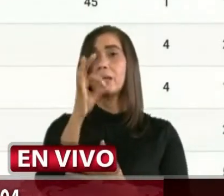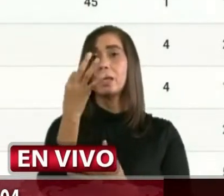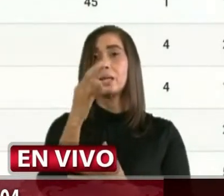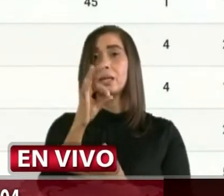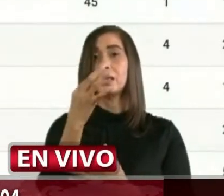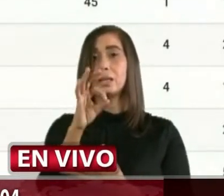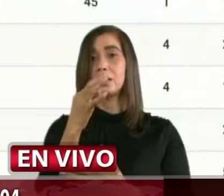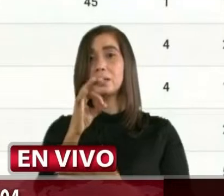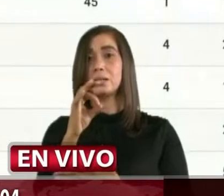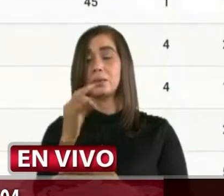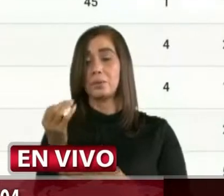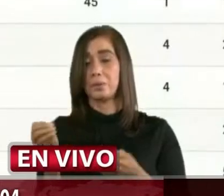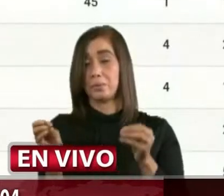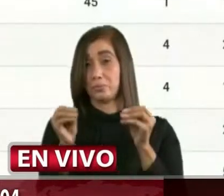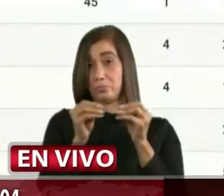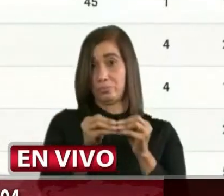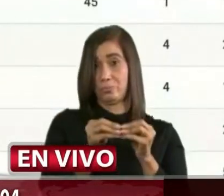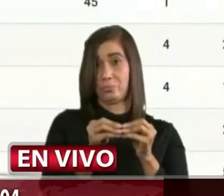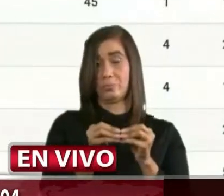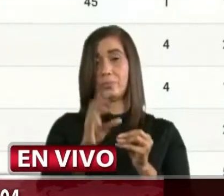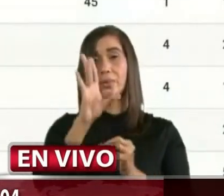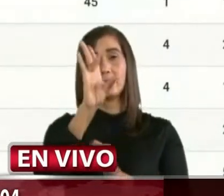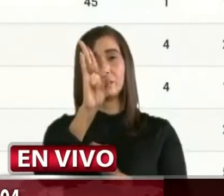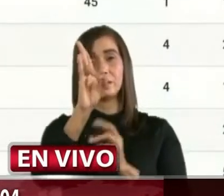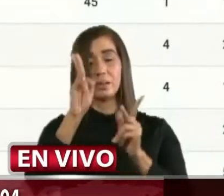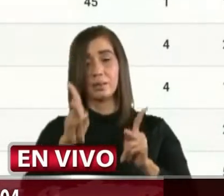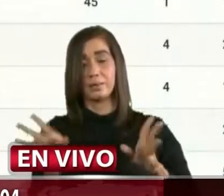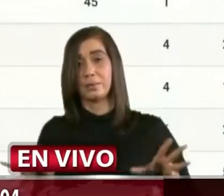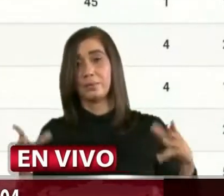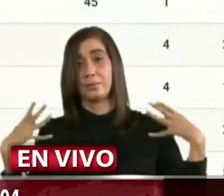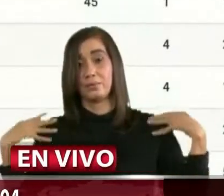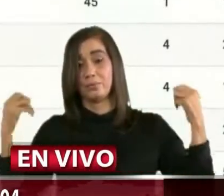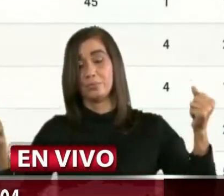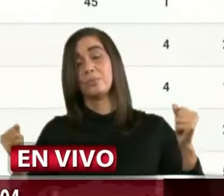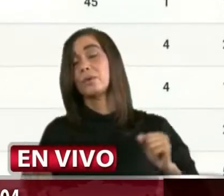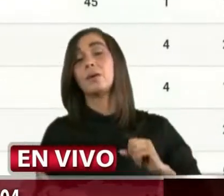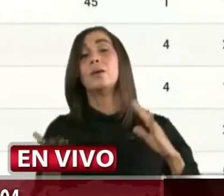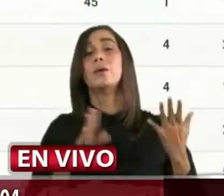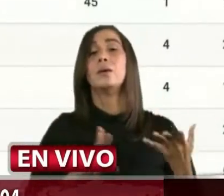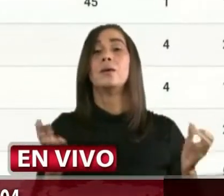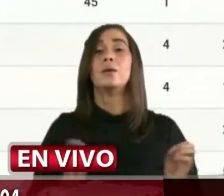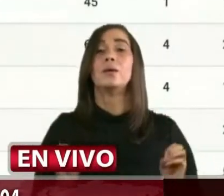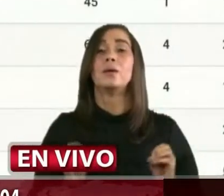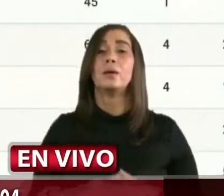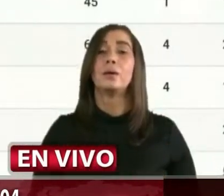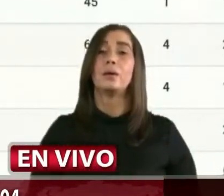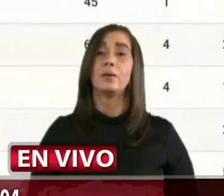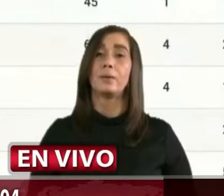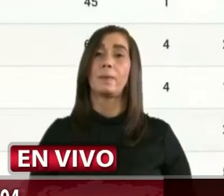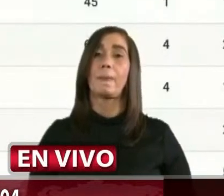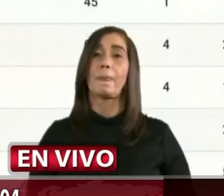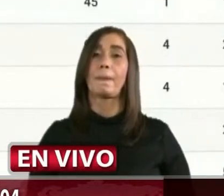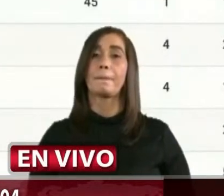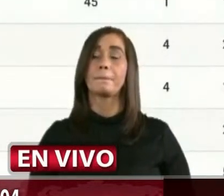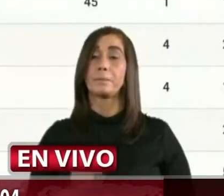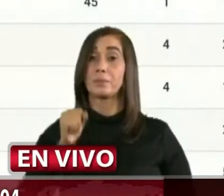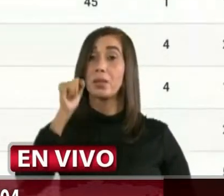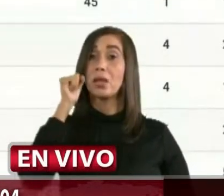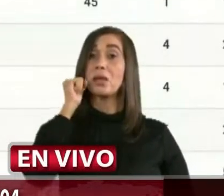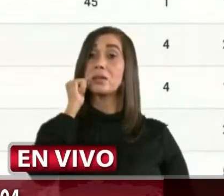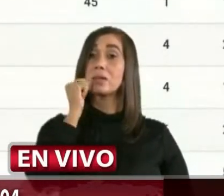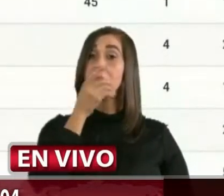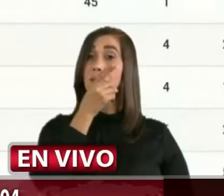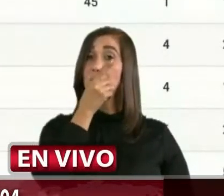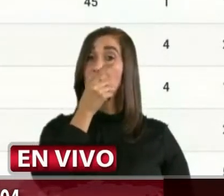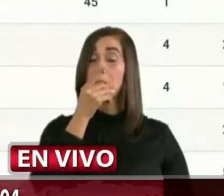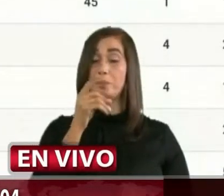19 acumulados, 7 recuperados, 0 fallecimientos. Santo Domingo,